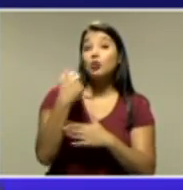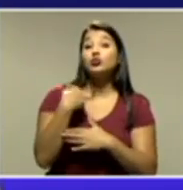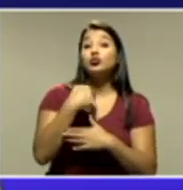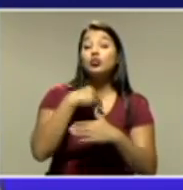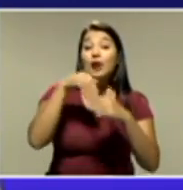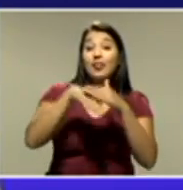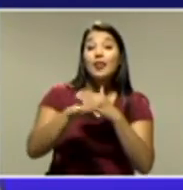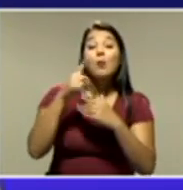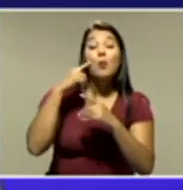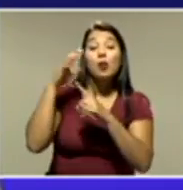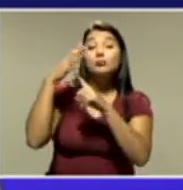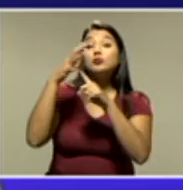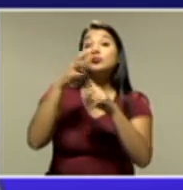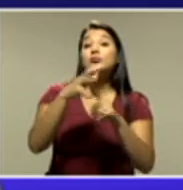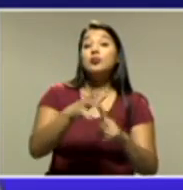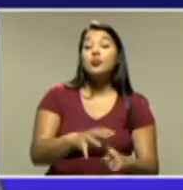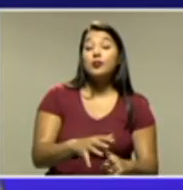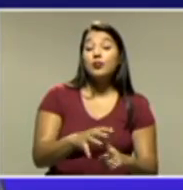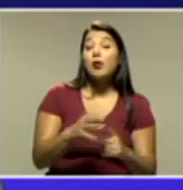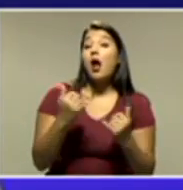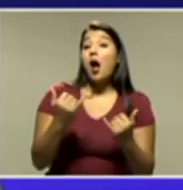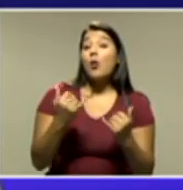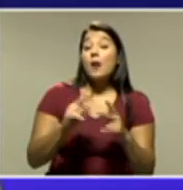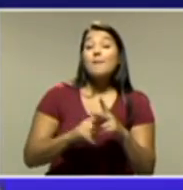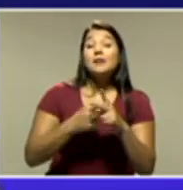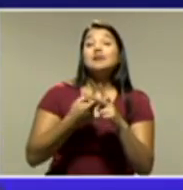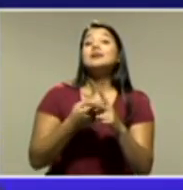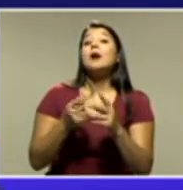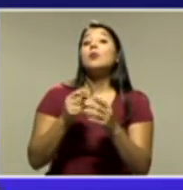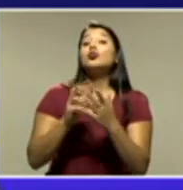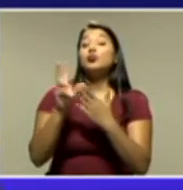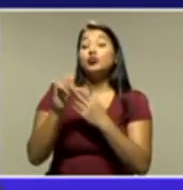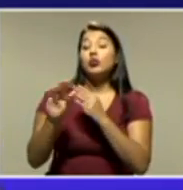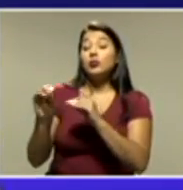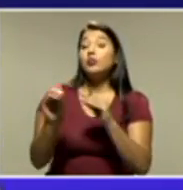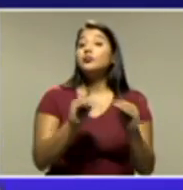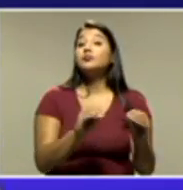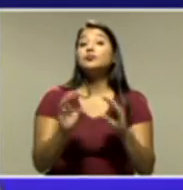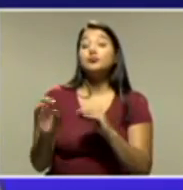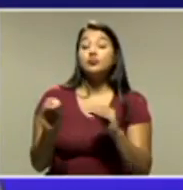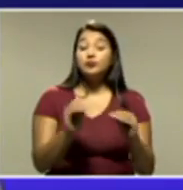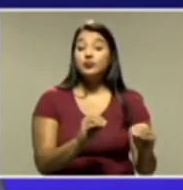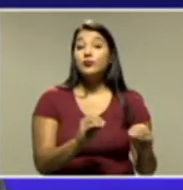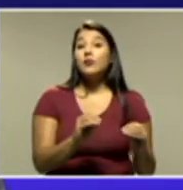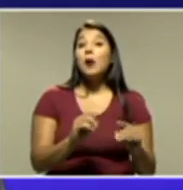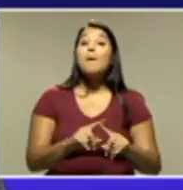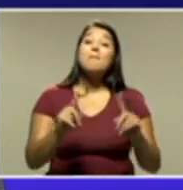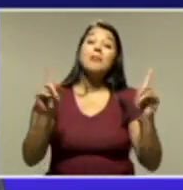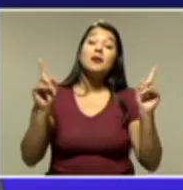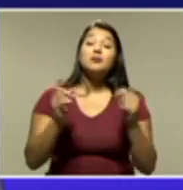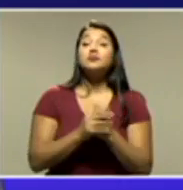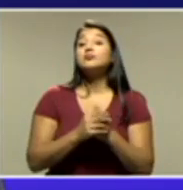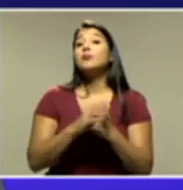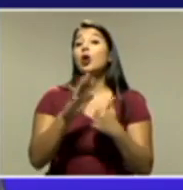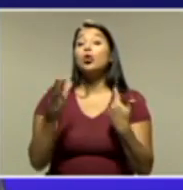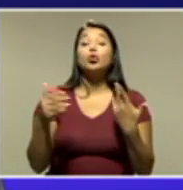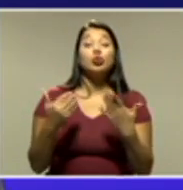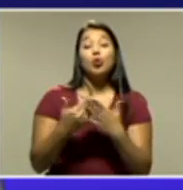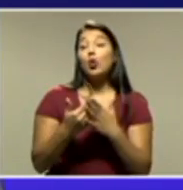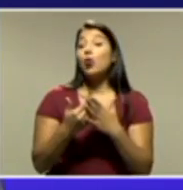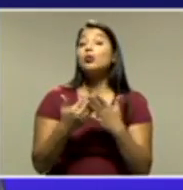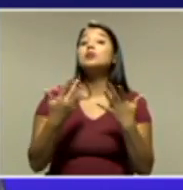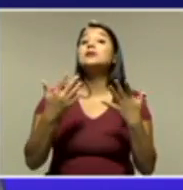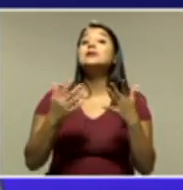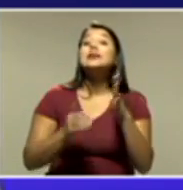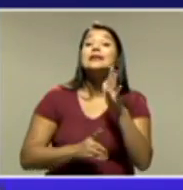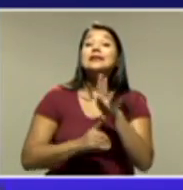aérea. En estos días estamos empezando el traslado de ese material electoral, pero en fin, todo se ha